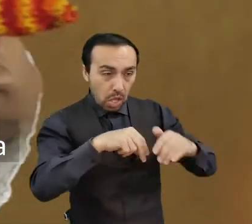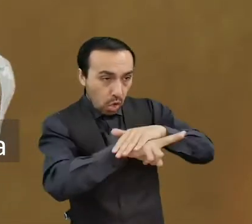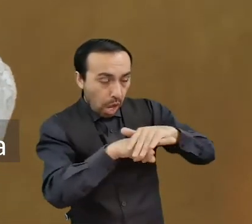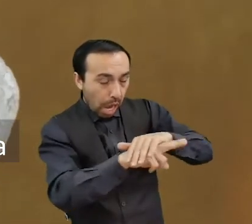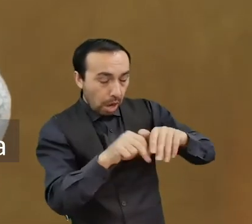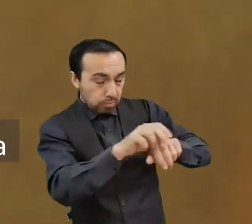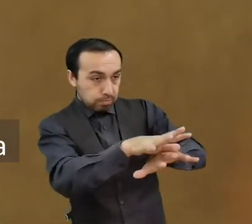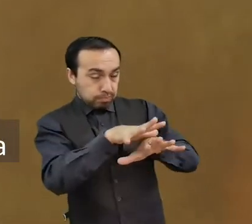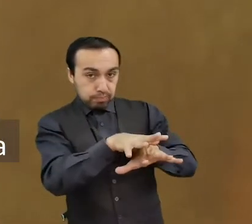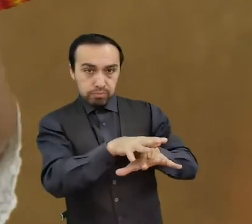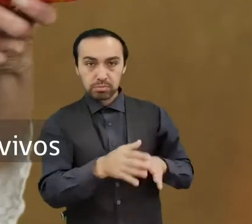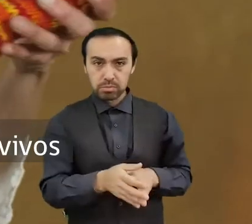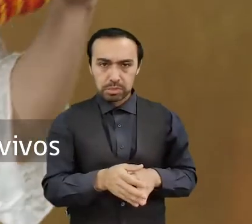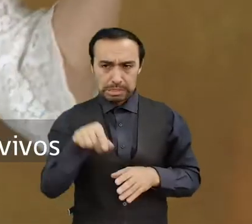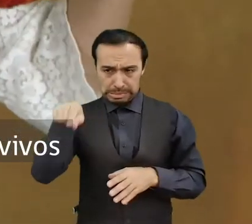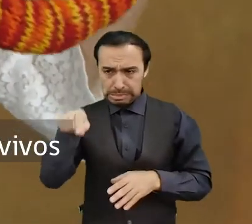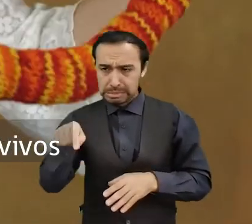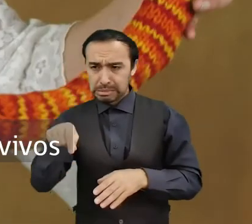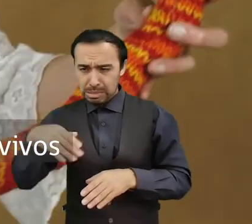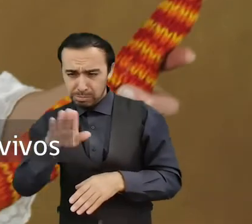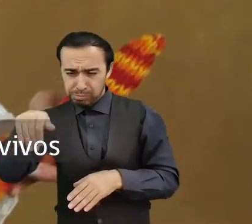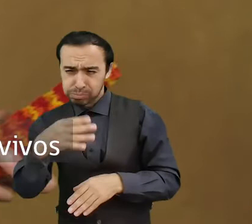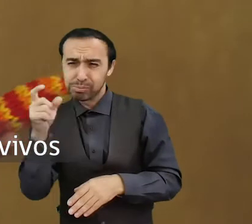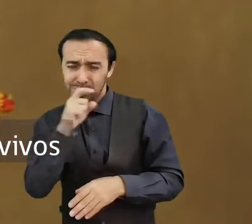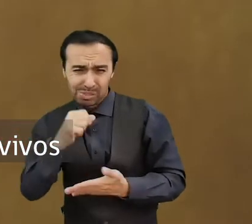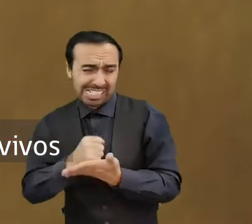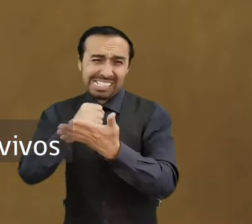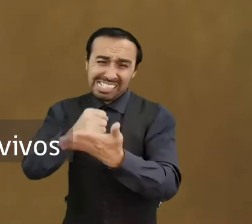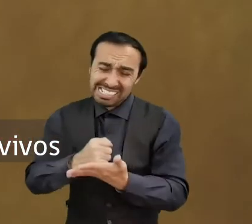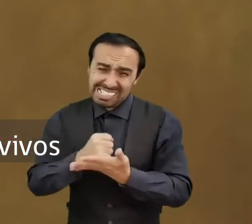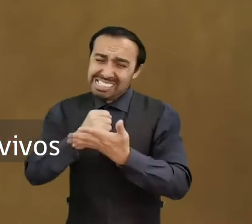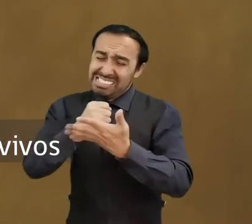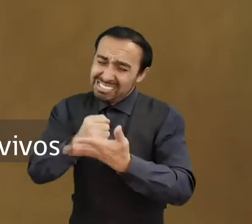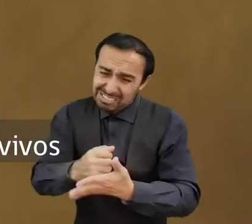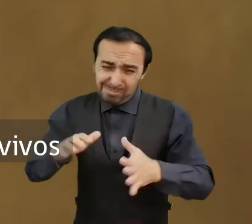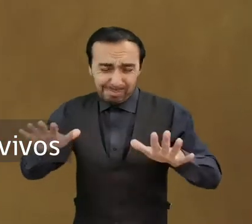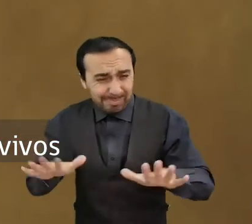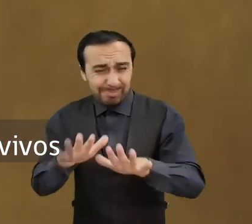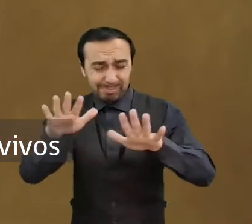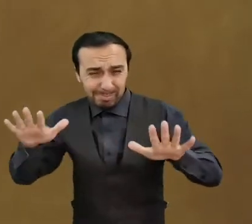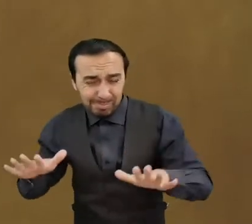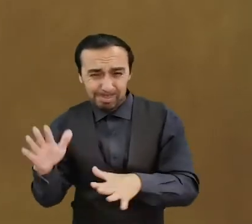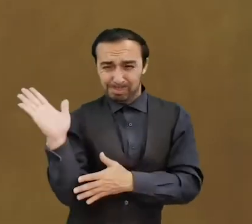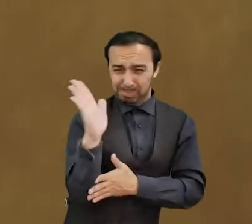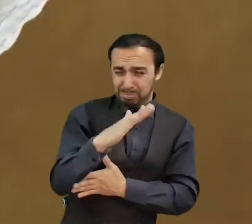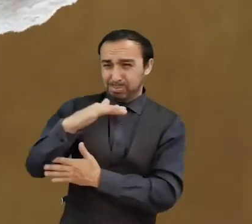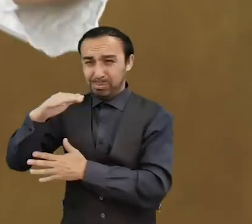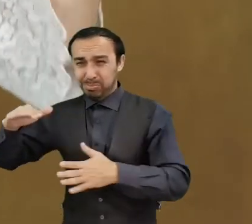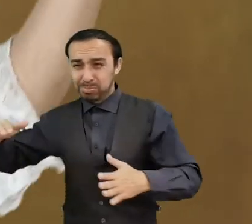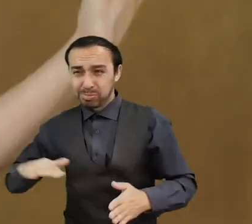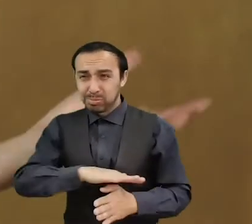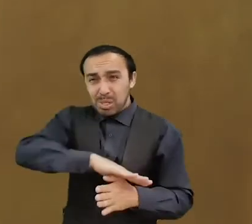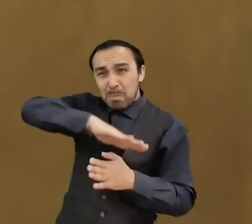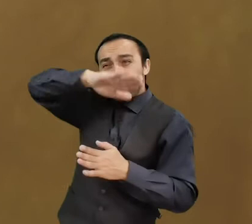hacía lo suyo con toda su fuerza y trataba de llevar a a lo alto de los cerros a los seres vivos